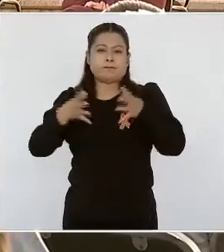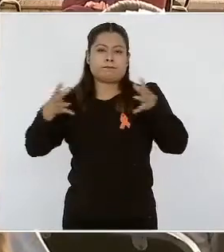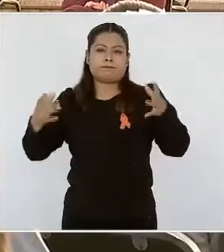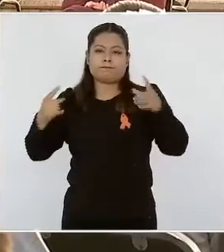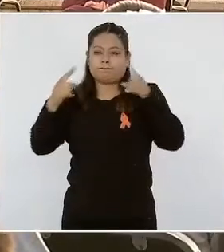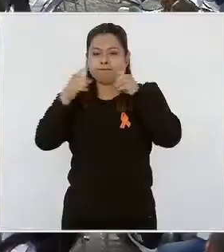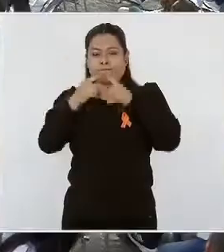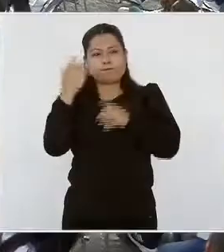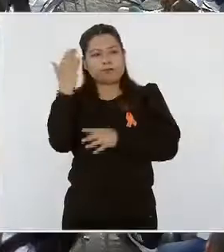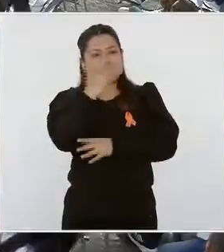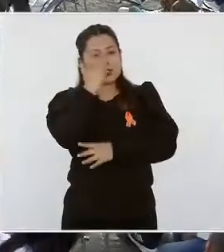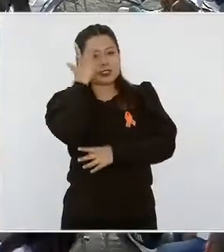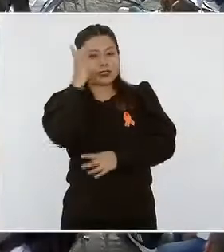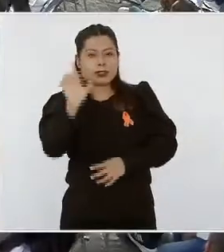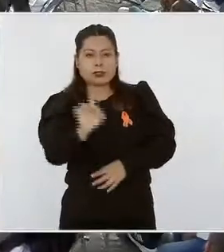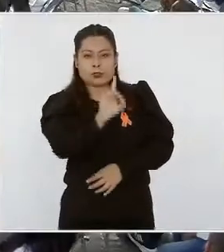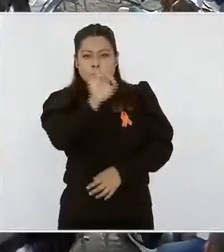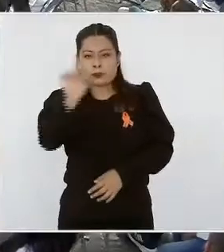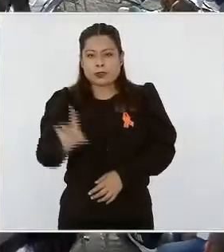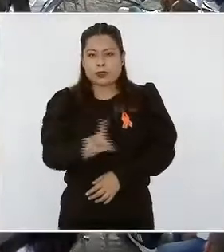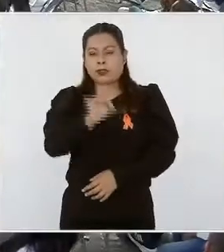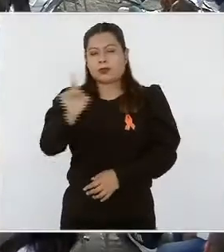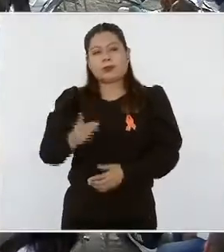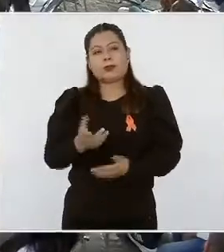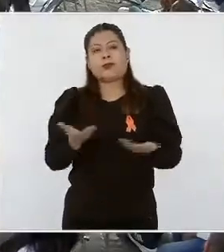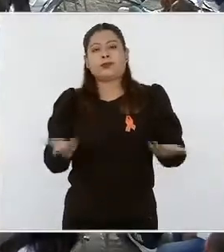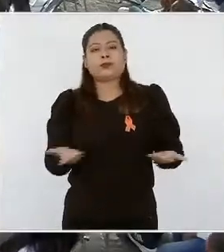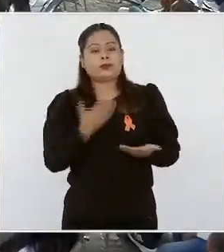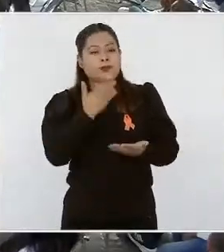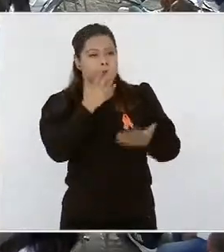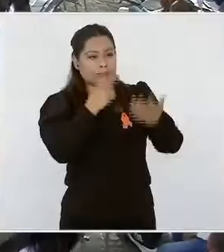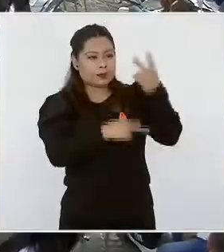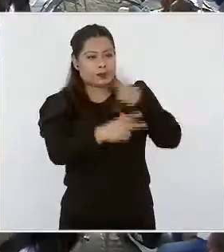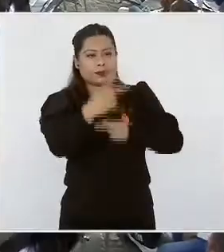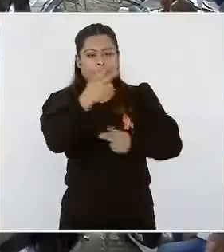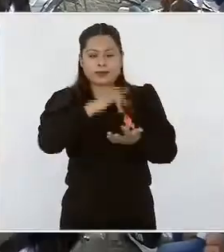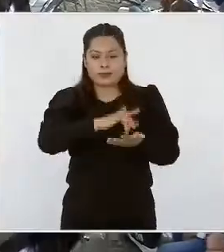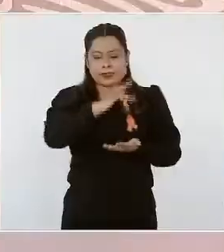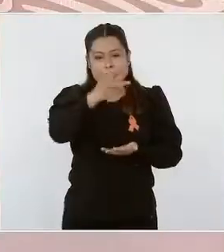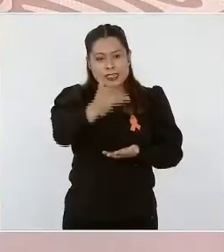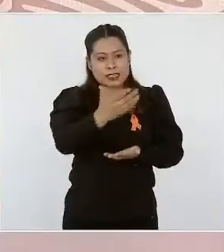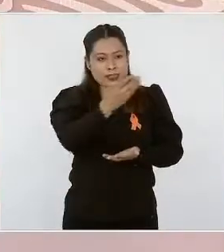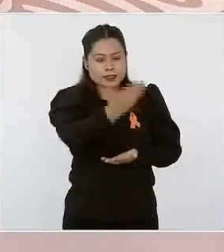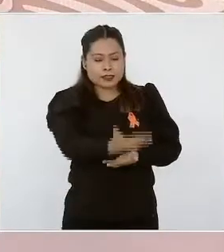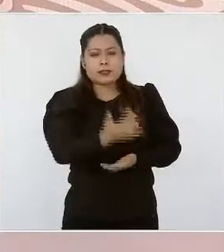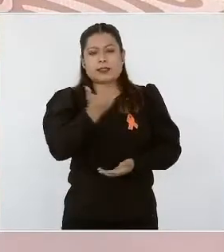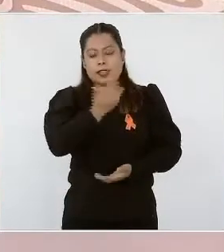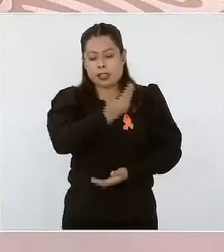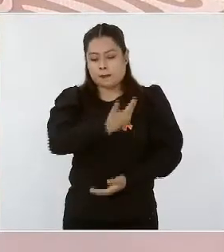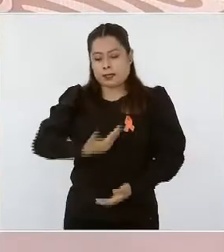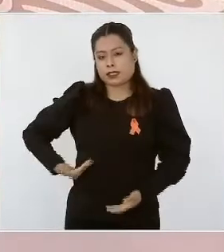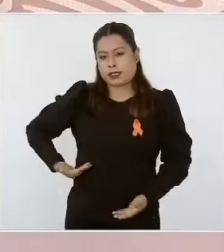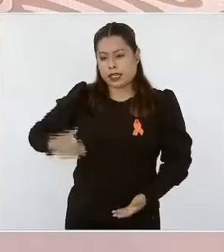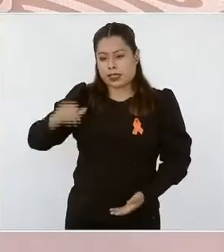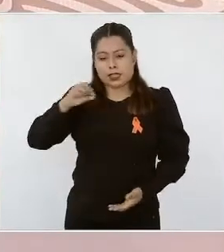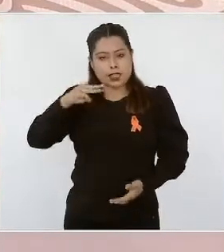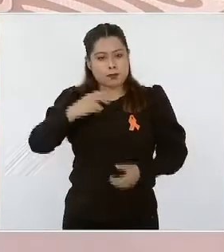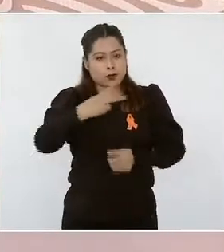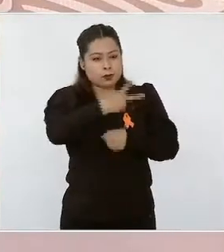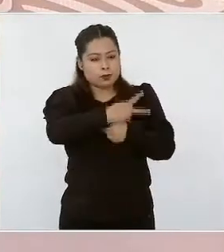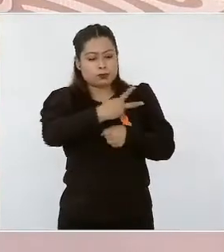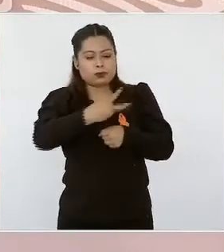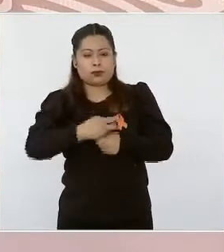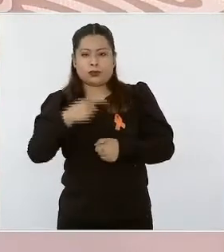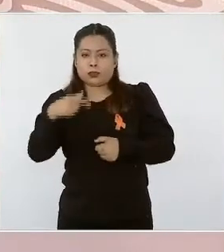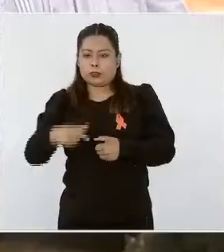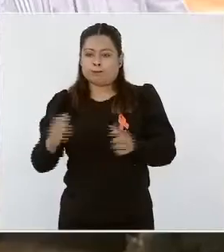Santo Domingo. Así que enhorabuena, agradecerte a ti y al señor presidente, doctora, esta invitación y